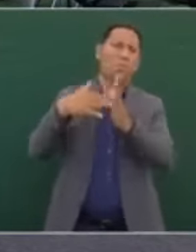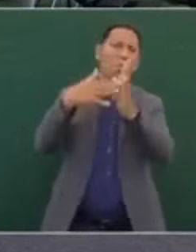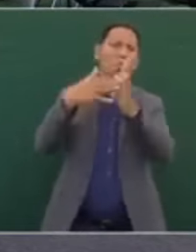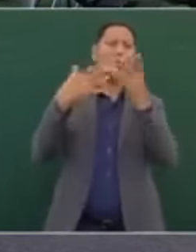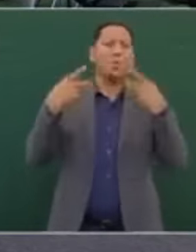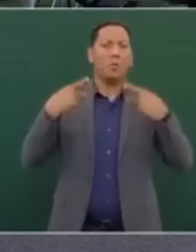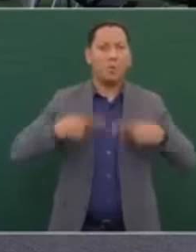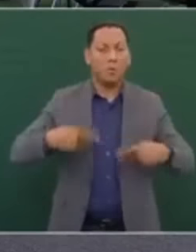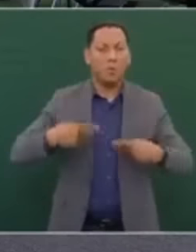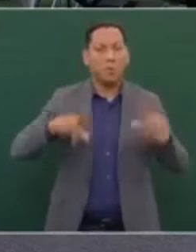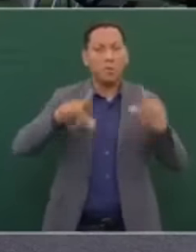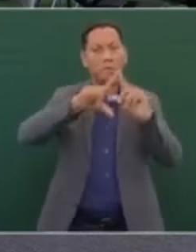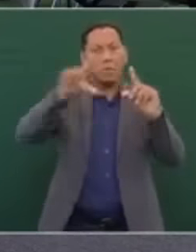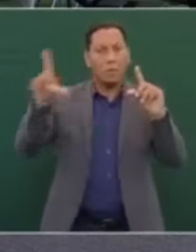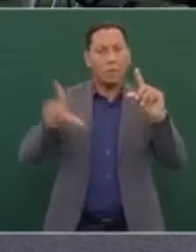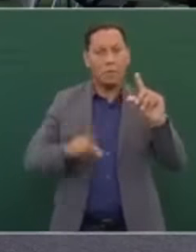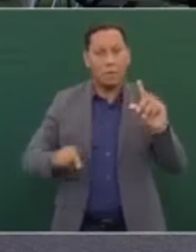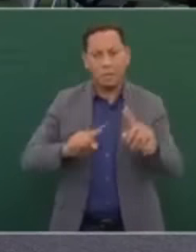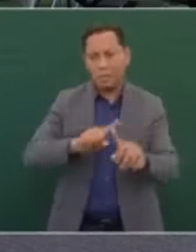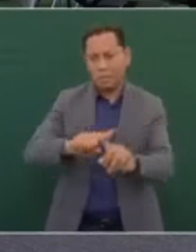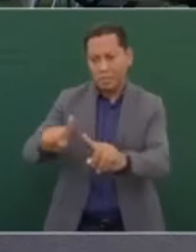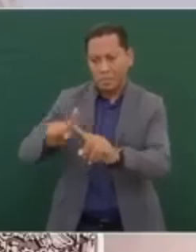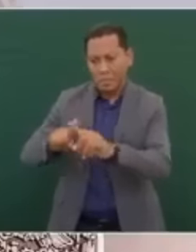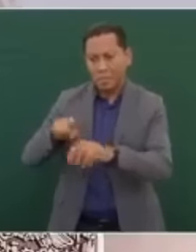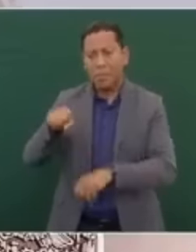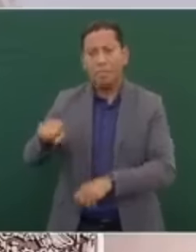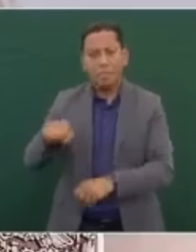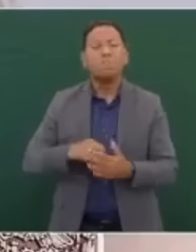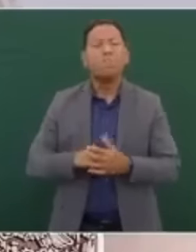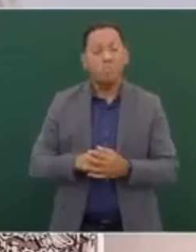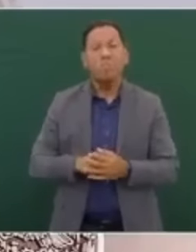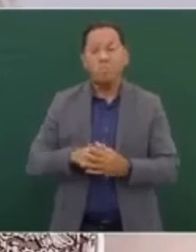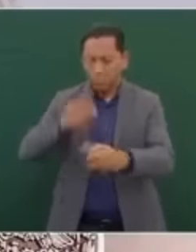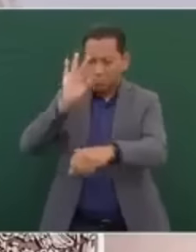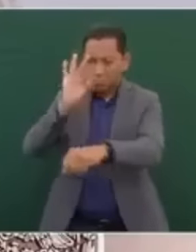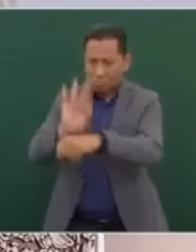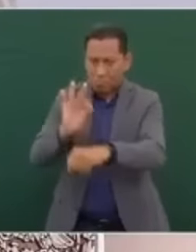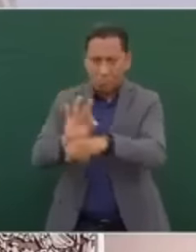que están a favor de la transformación.